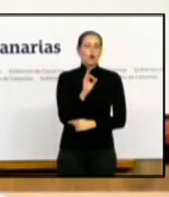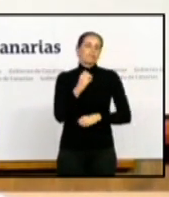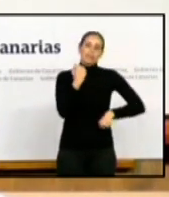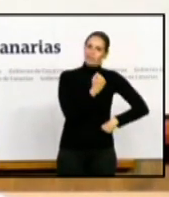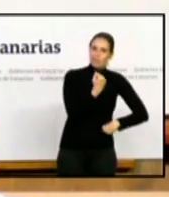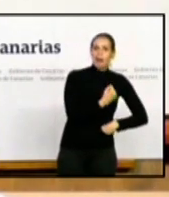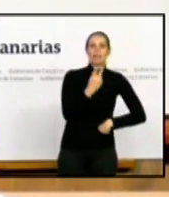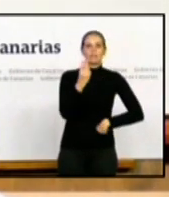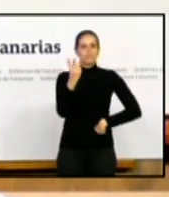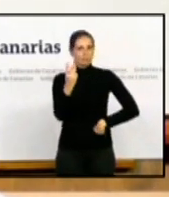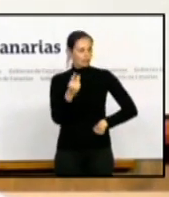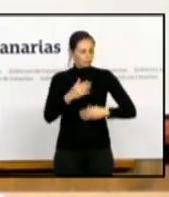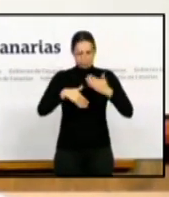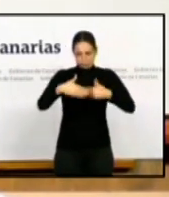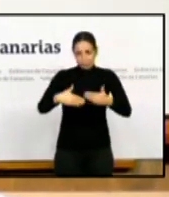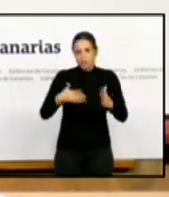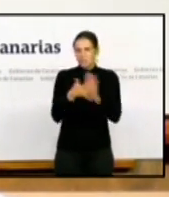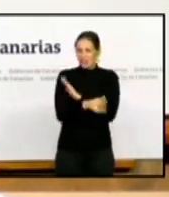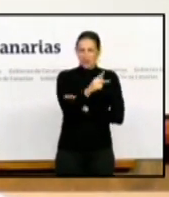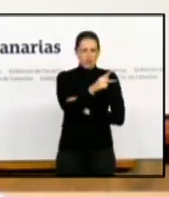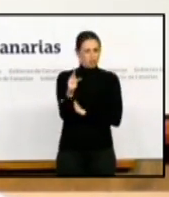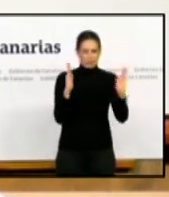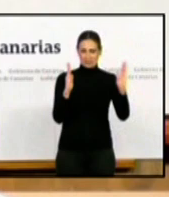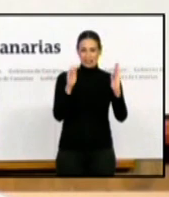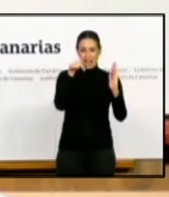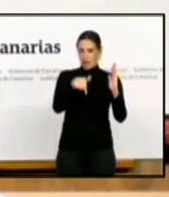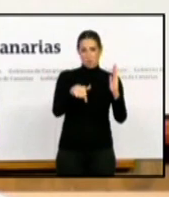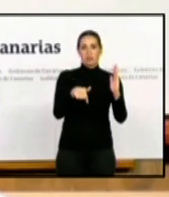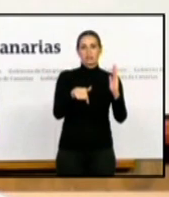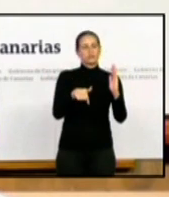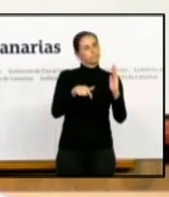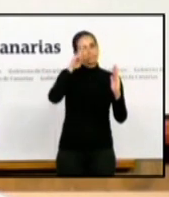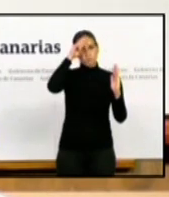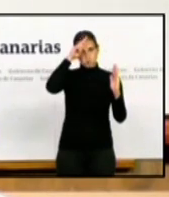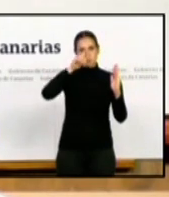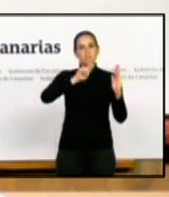decir, son 2 semanas de una importante preocupación